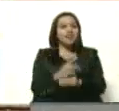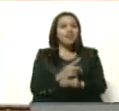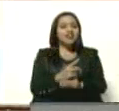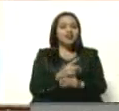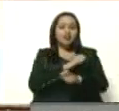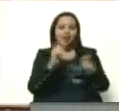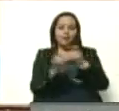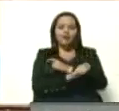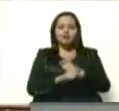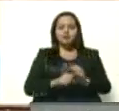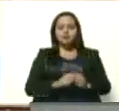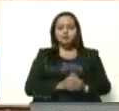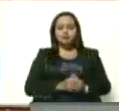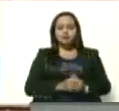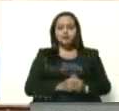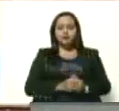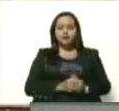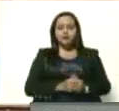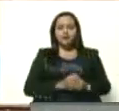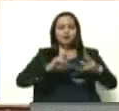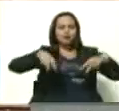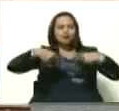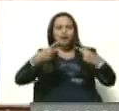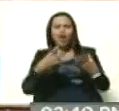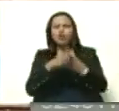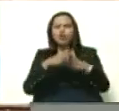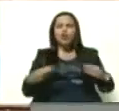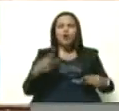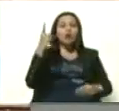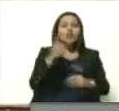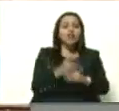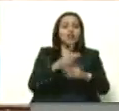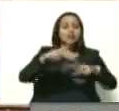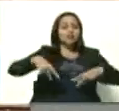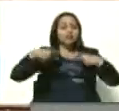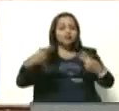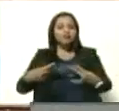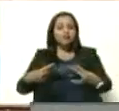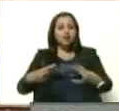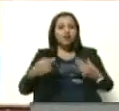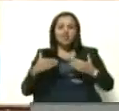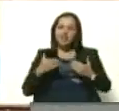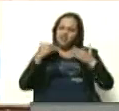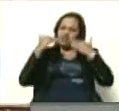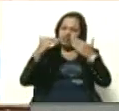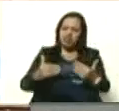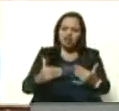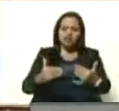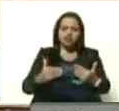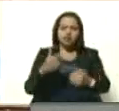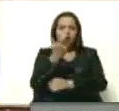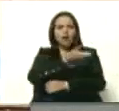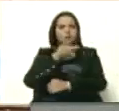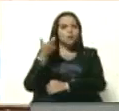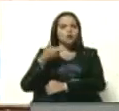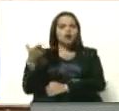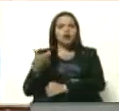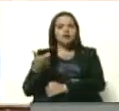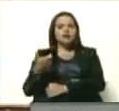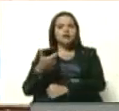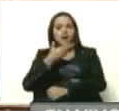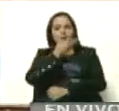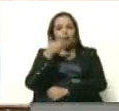cambiado, de transformar todo lo que deba ser transformado y de avanzar hacia la búsqueda de una